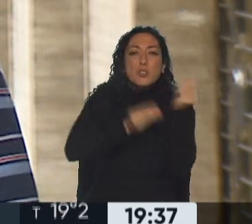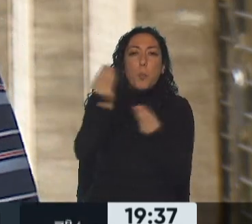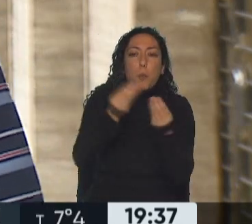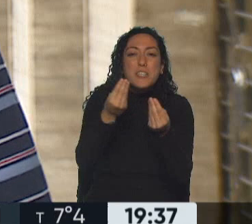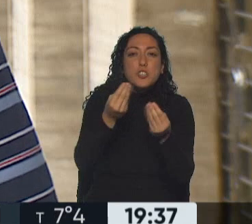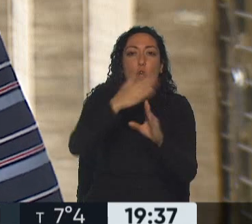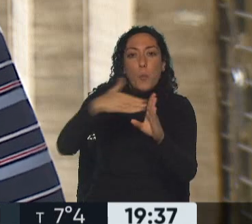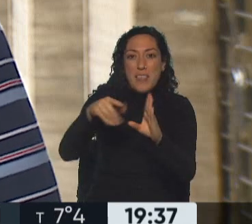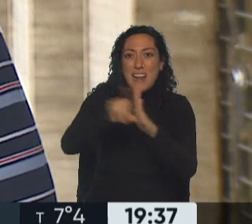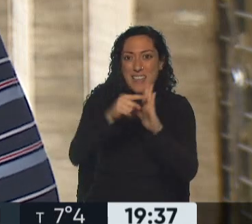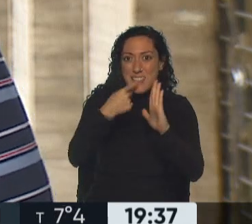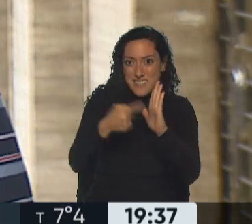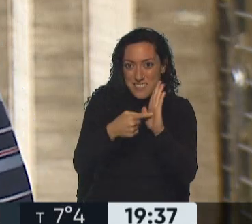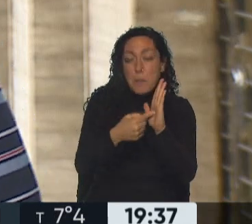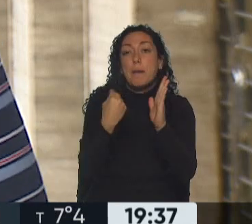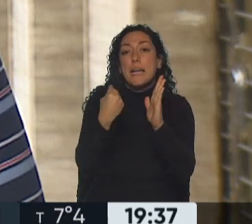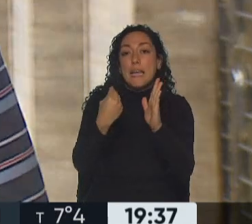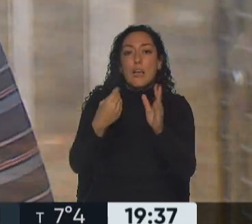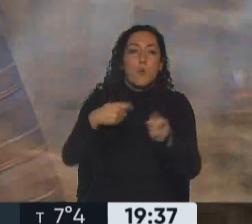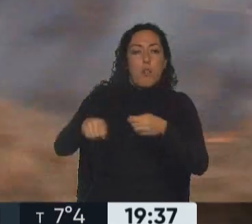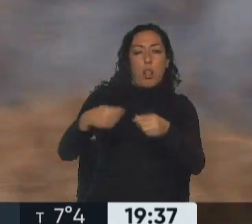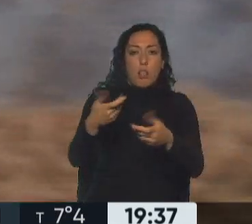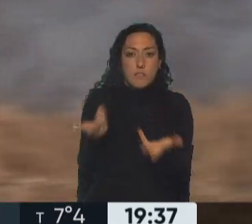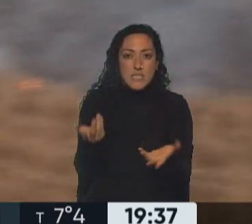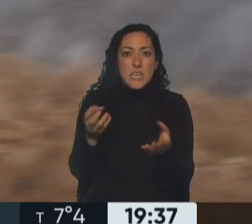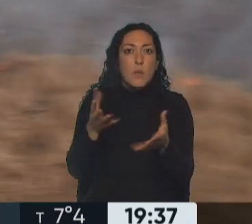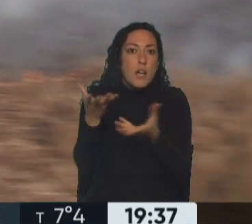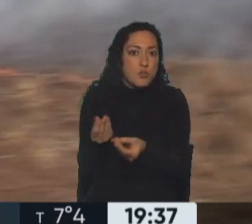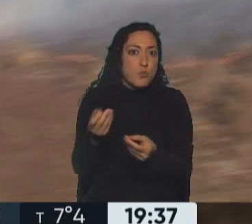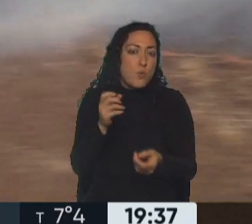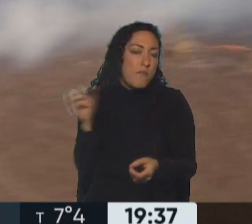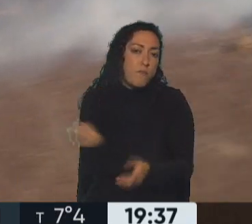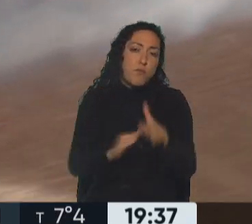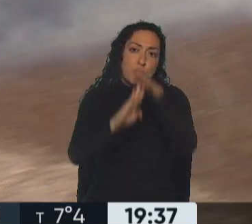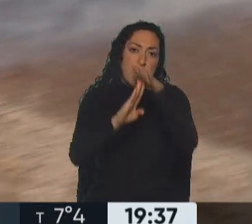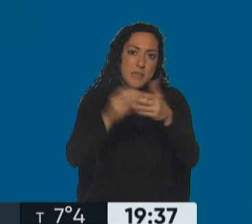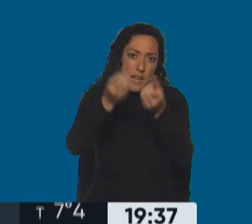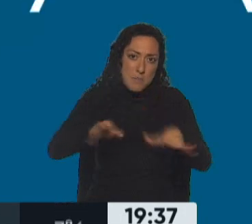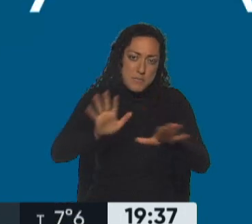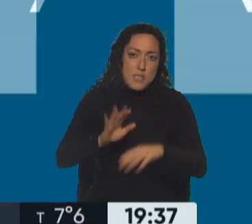uso racional y generaría un punto de inflexión en esto. Y me parece que es clave que empiece esto.